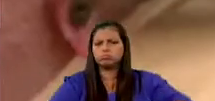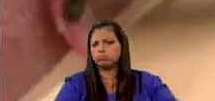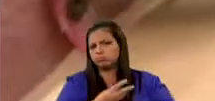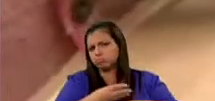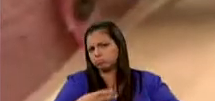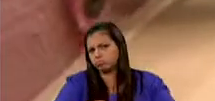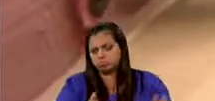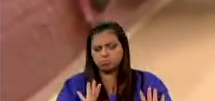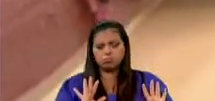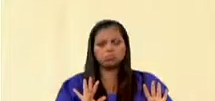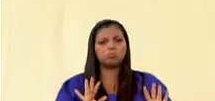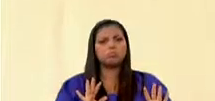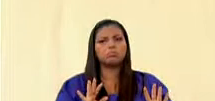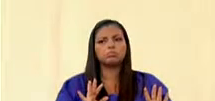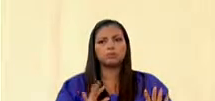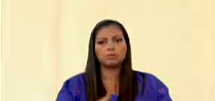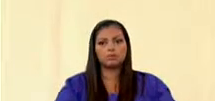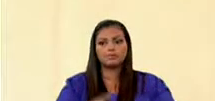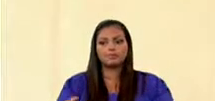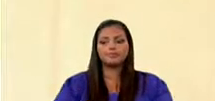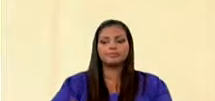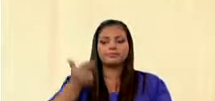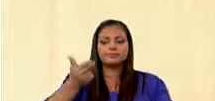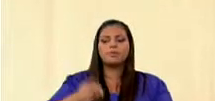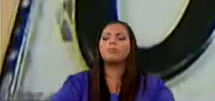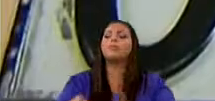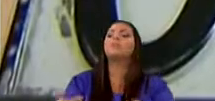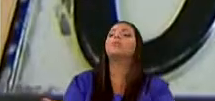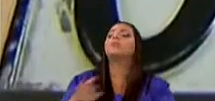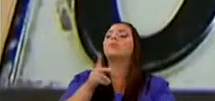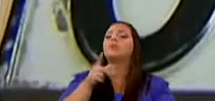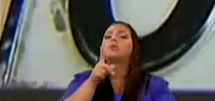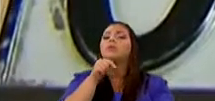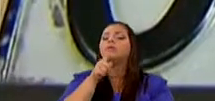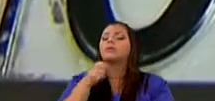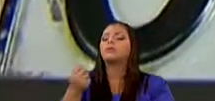sujeto no pudo justificar la presencia en su casa.